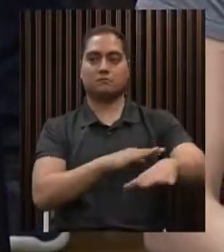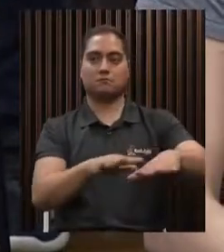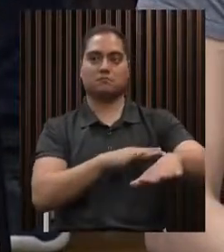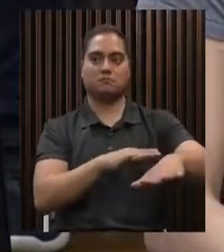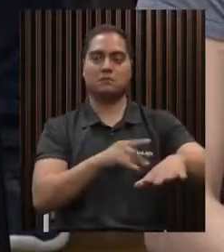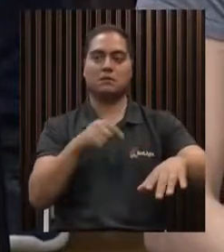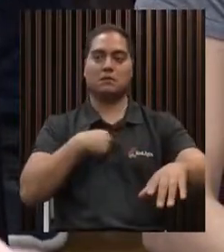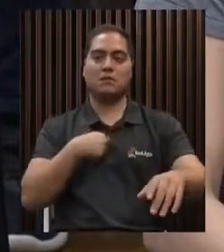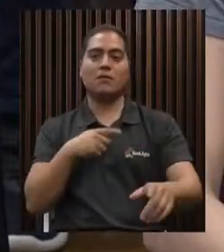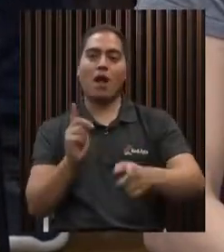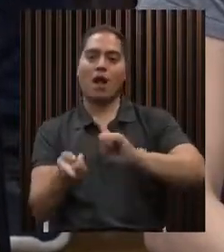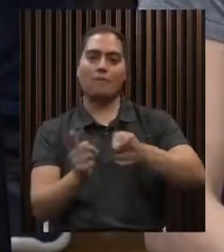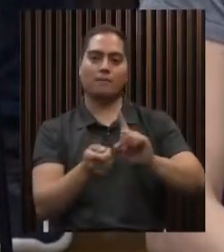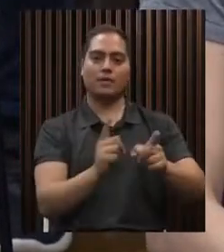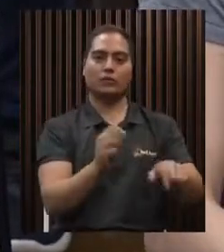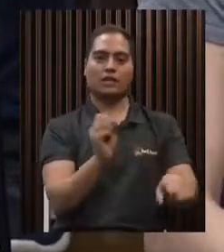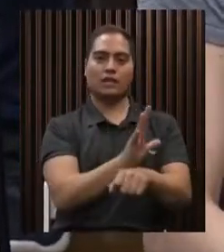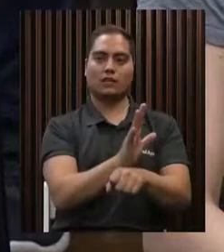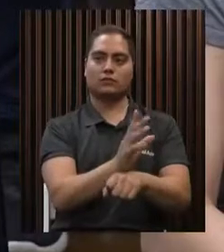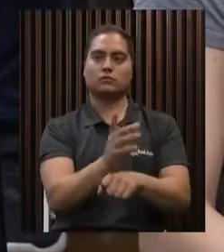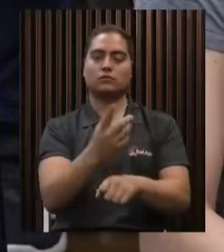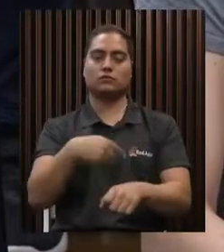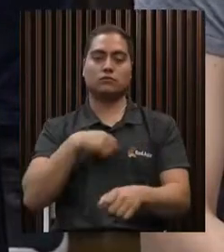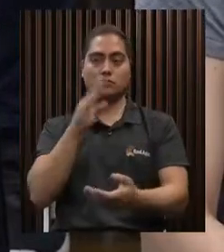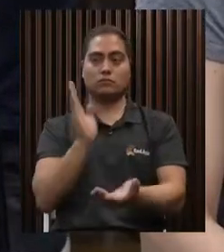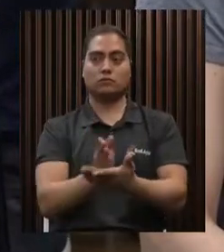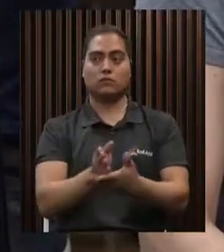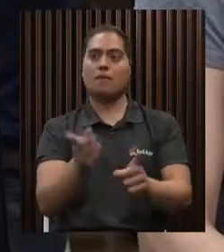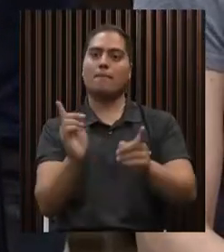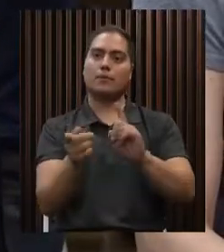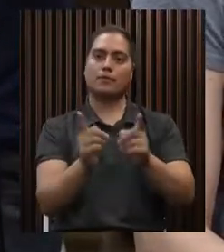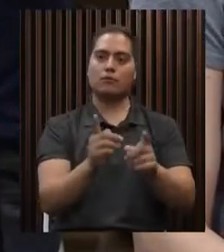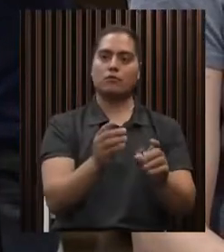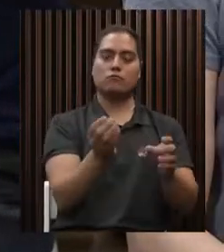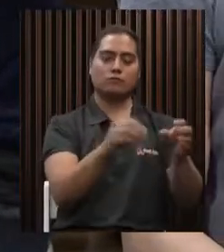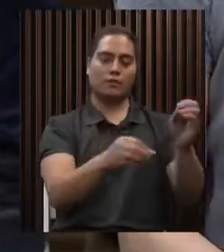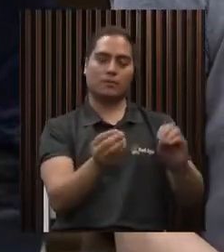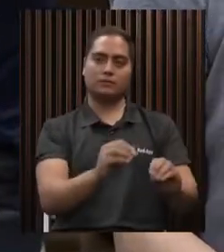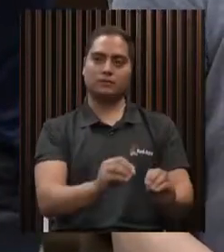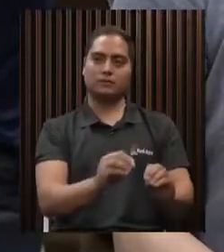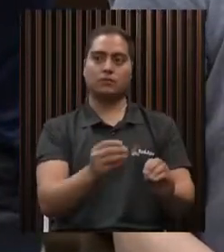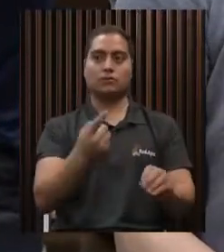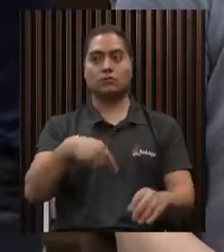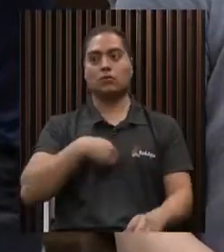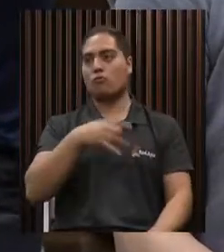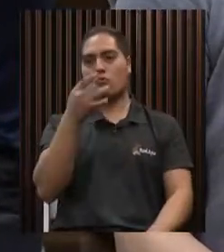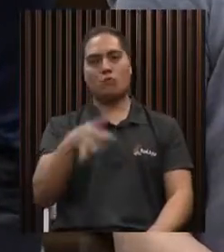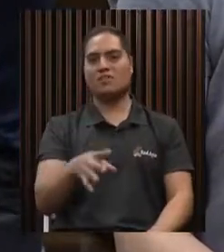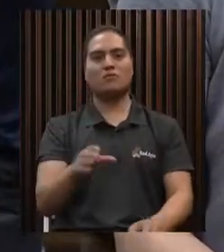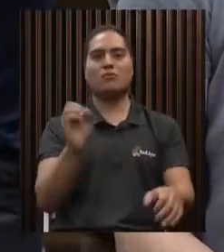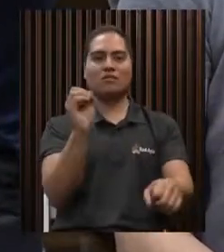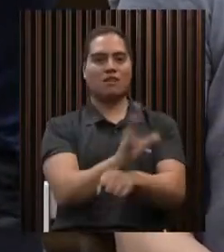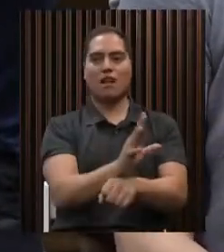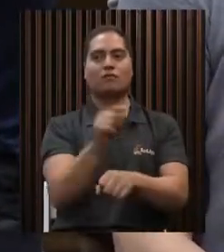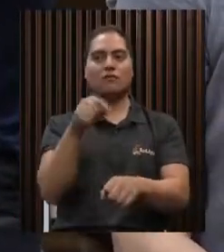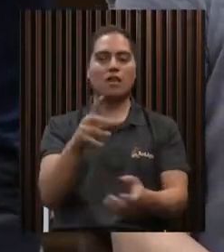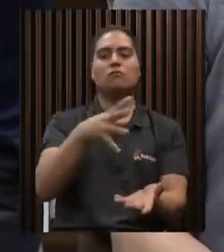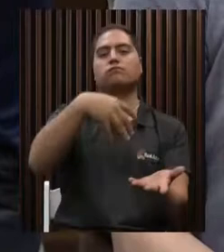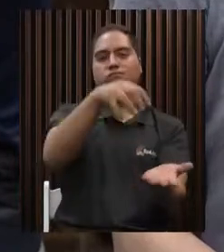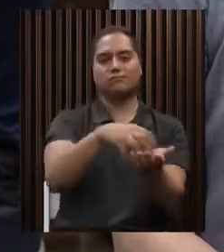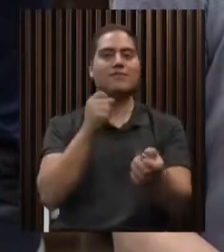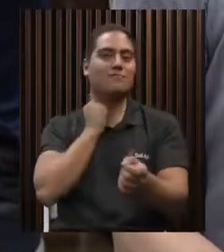Administro el teatro, decidimos programación, somos el único teatro de la comuna, el único espacio cultural que hay